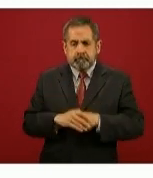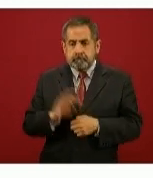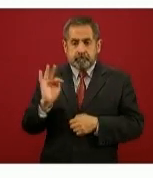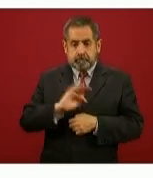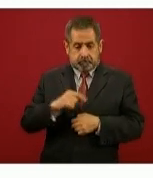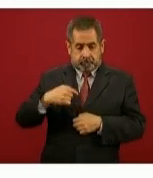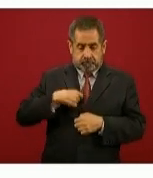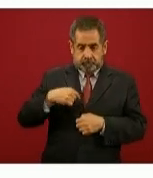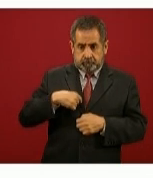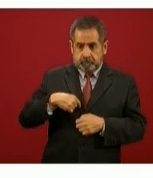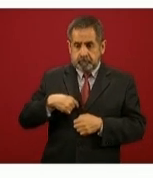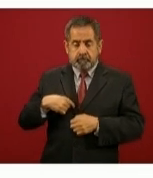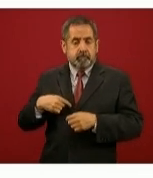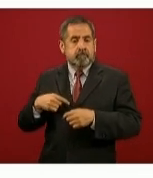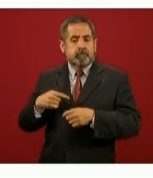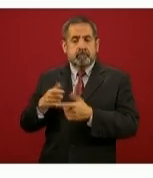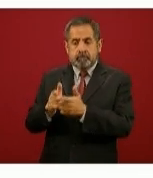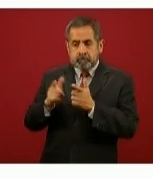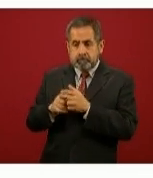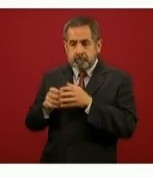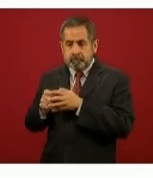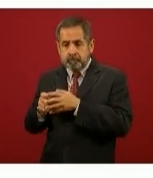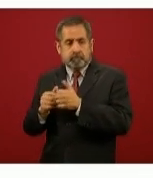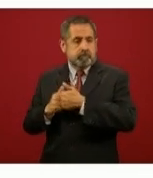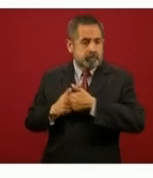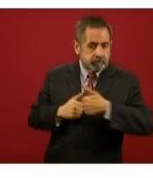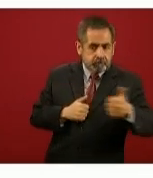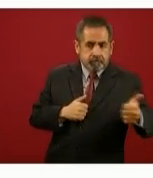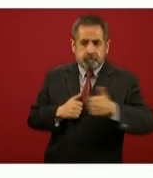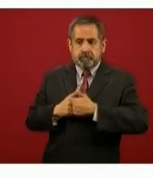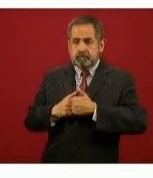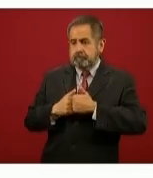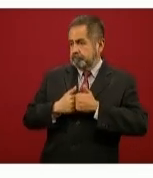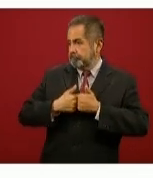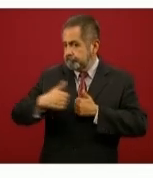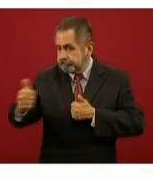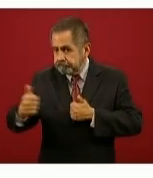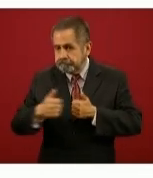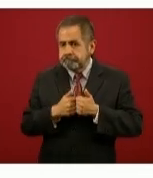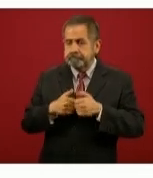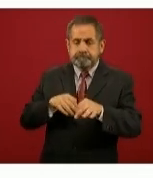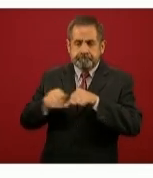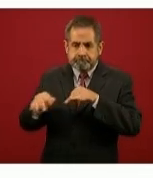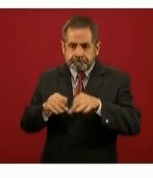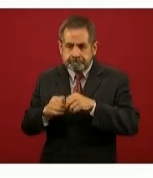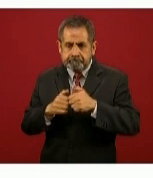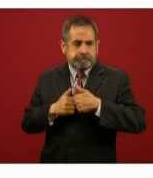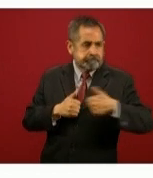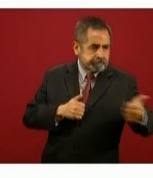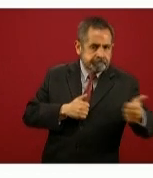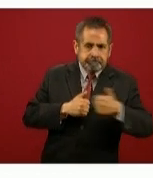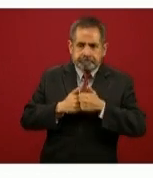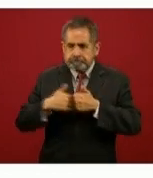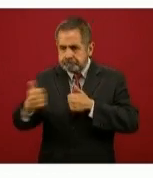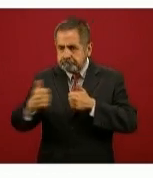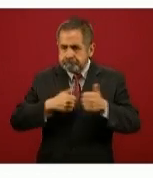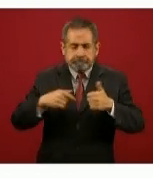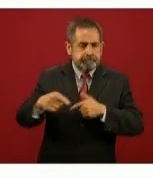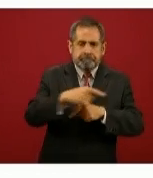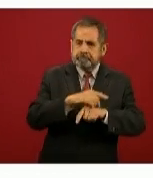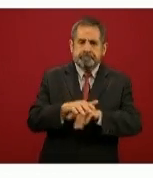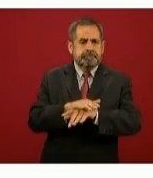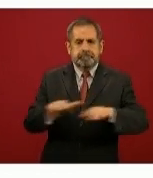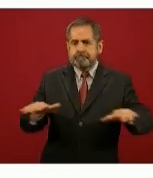impliquen la movilización de personas de sus domicilios al trabajo y de regreso, o que estén llevando a la movilización